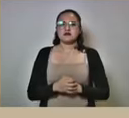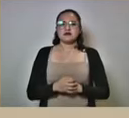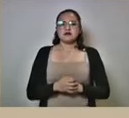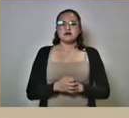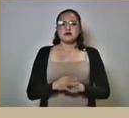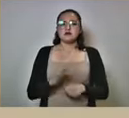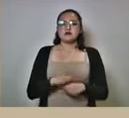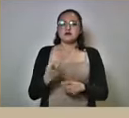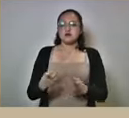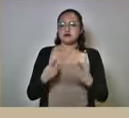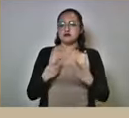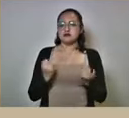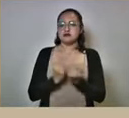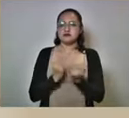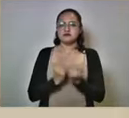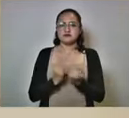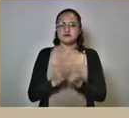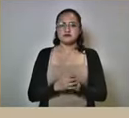porque nos donaron